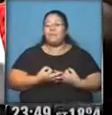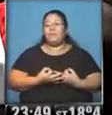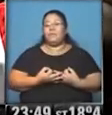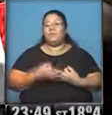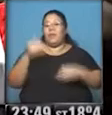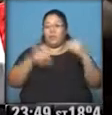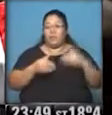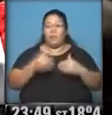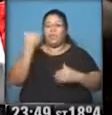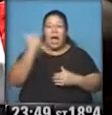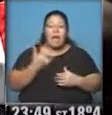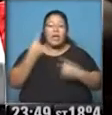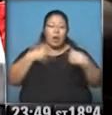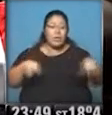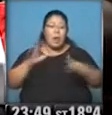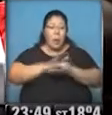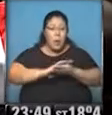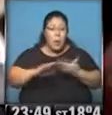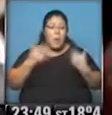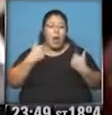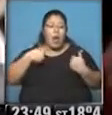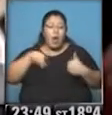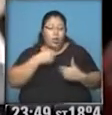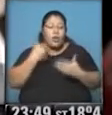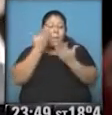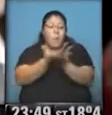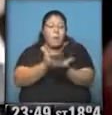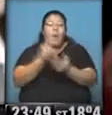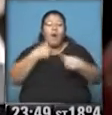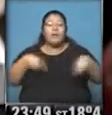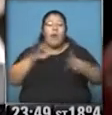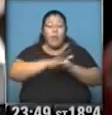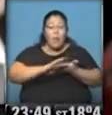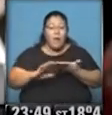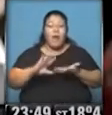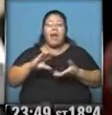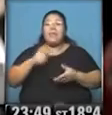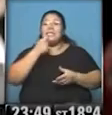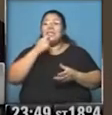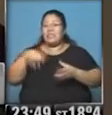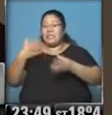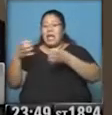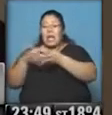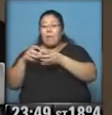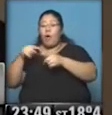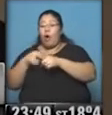hacer algo nuevo y eso es un poco lo que nosotros estamos proponiendo. Realmente que se vote una verdadera oposición. Si la ciudadanía